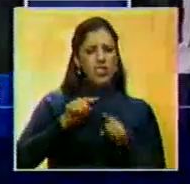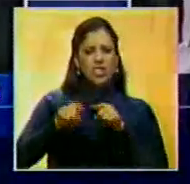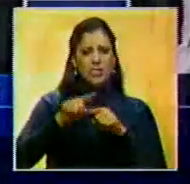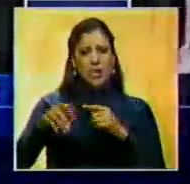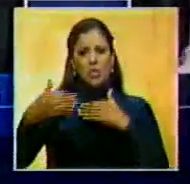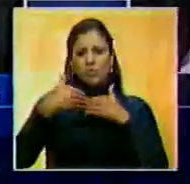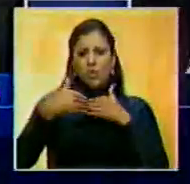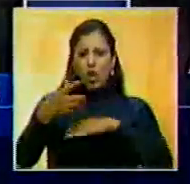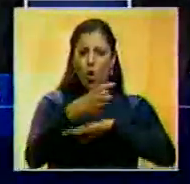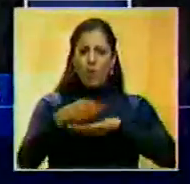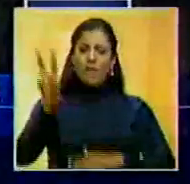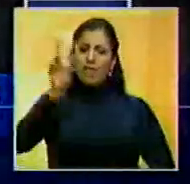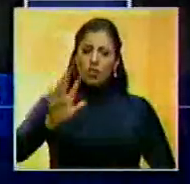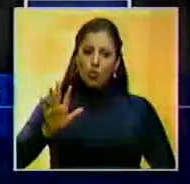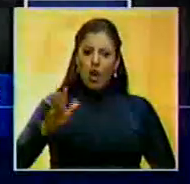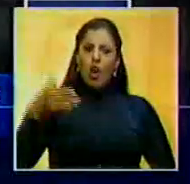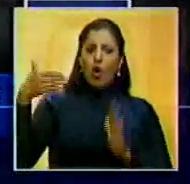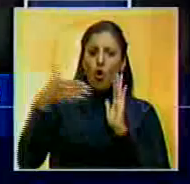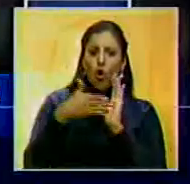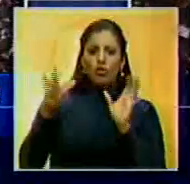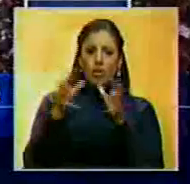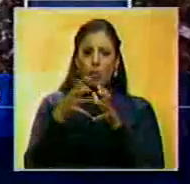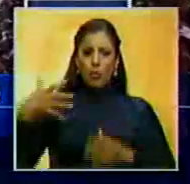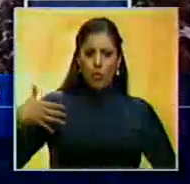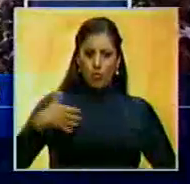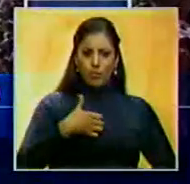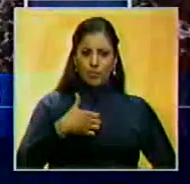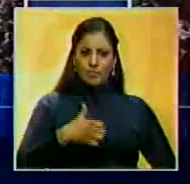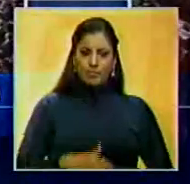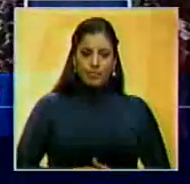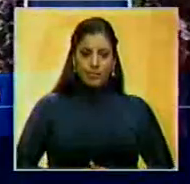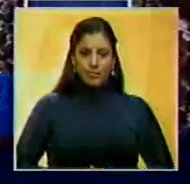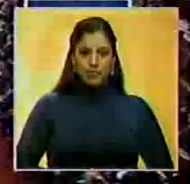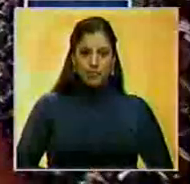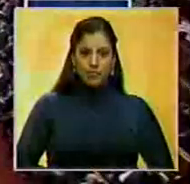acusaciones del gobierno de Venezuela contra la misa de la unidad democrática